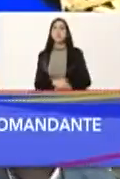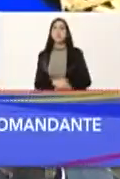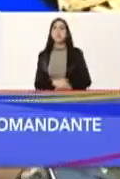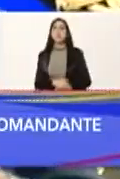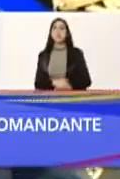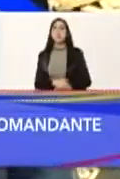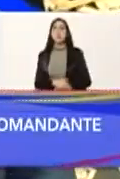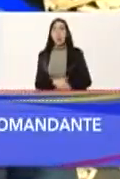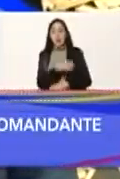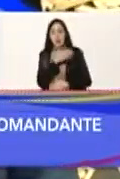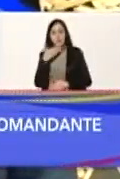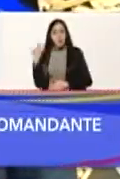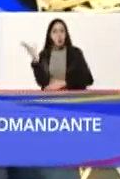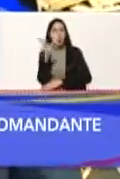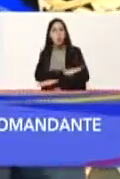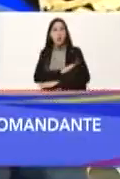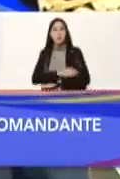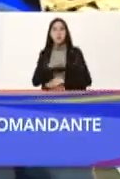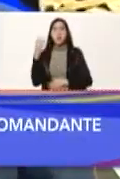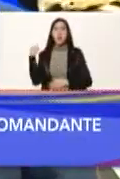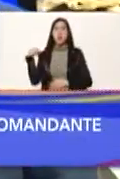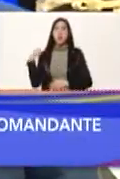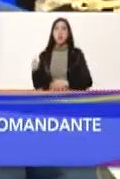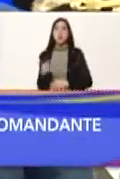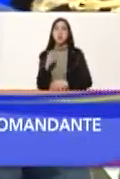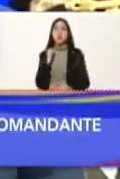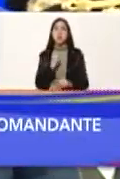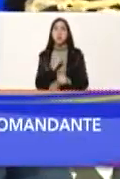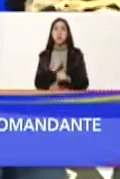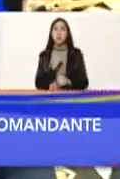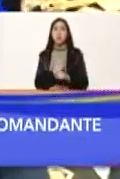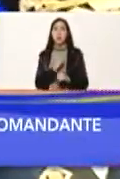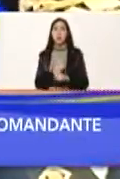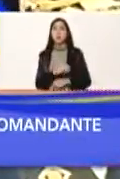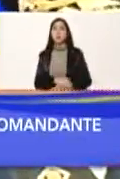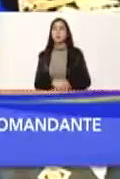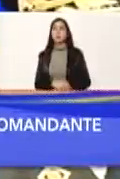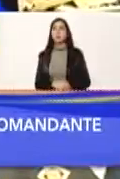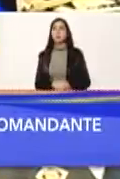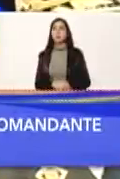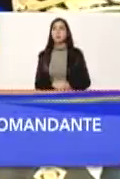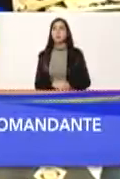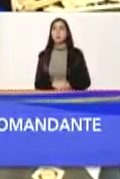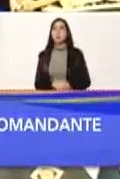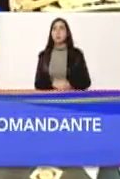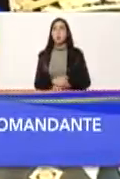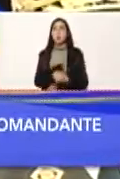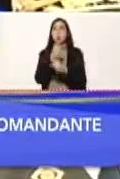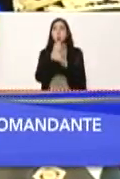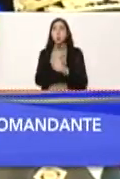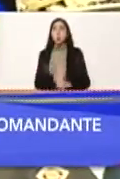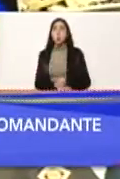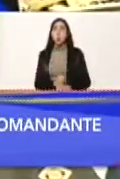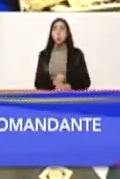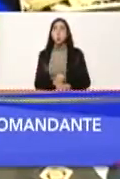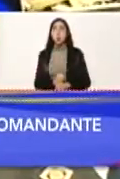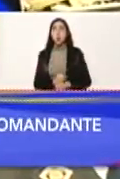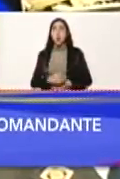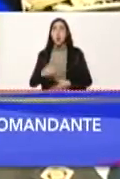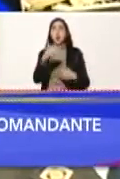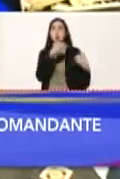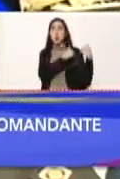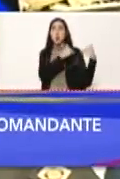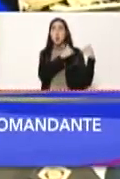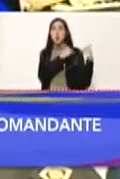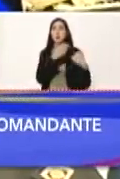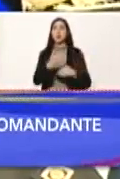de sus capacidades operativas. muy pronto asumirá nuevas responsabilidades